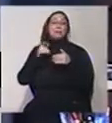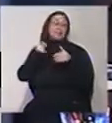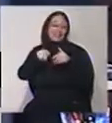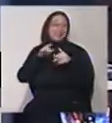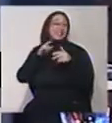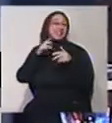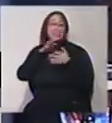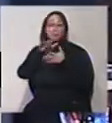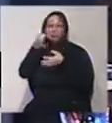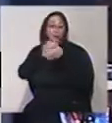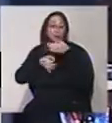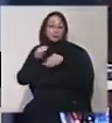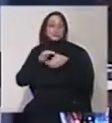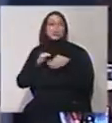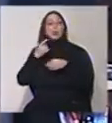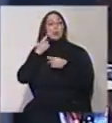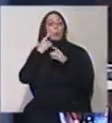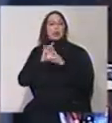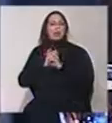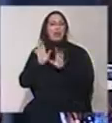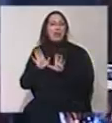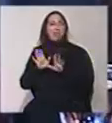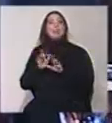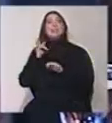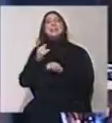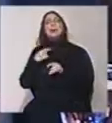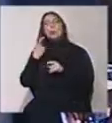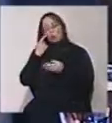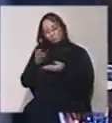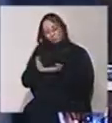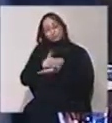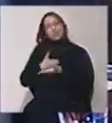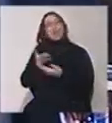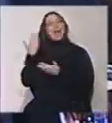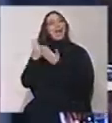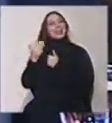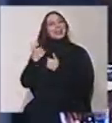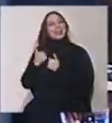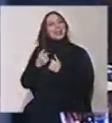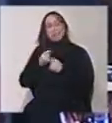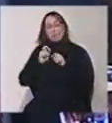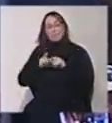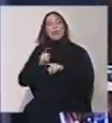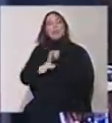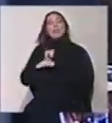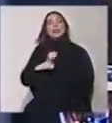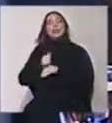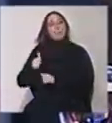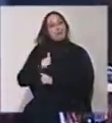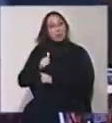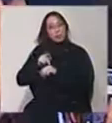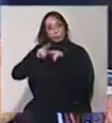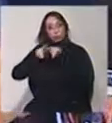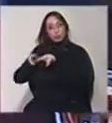cosas que vos decías son muy notorias, si uno repasa también lo que desde la propia institución militar se sostiene, y hablo